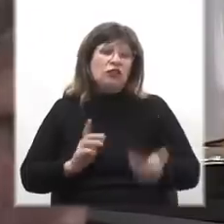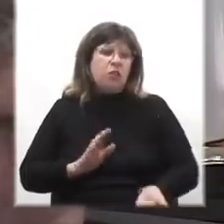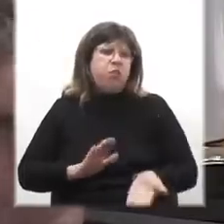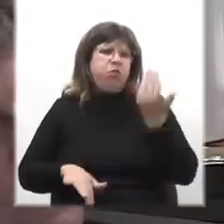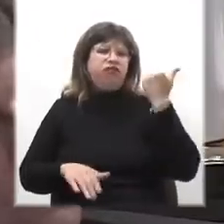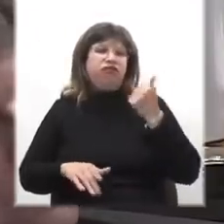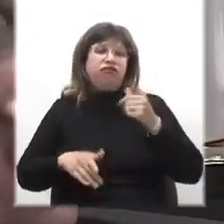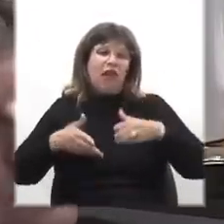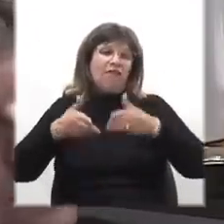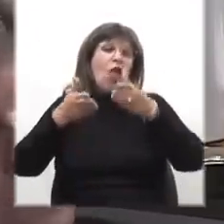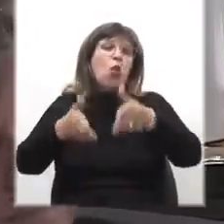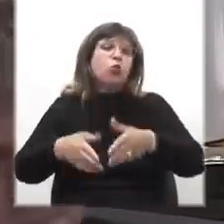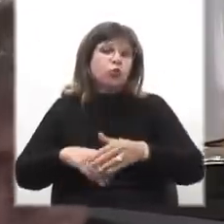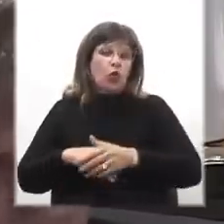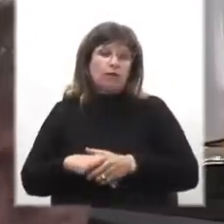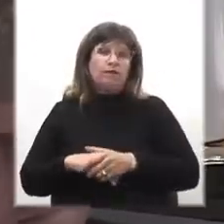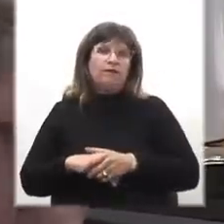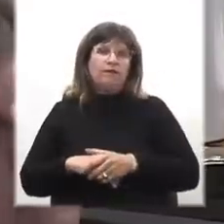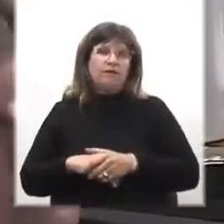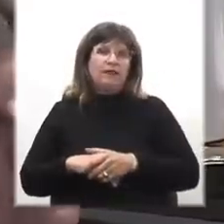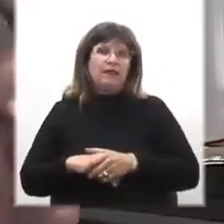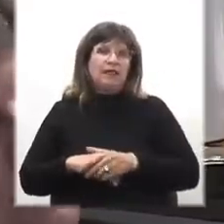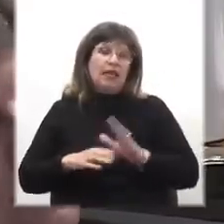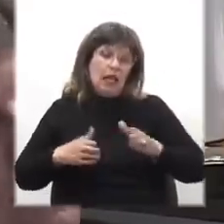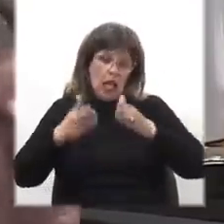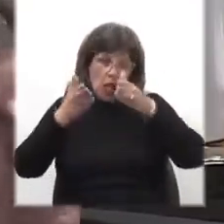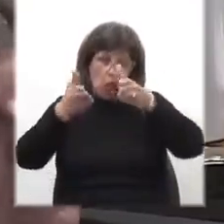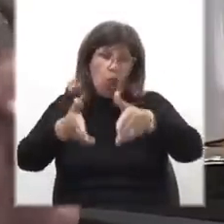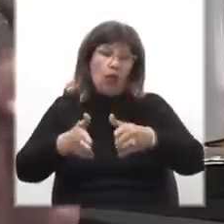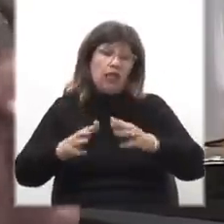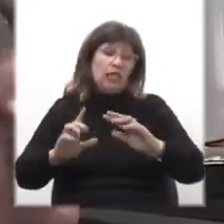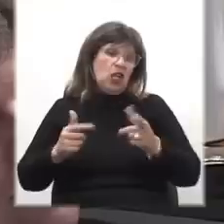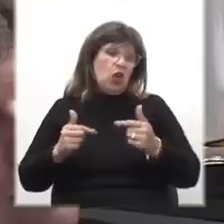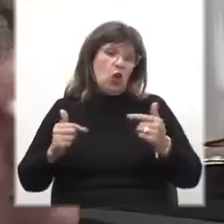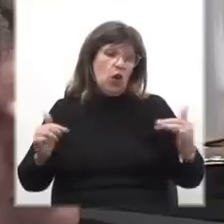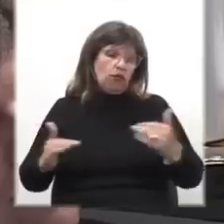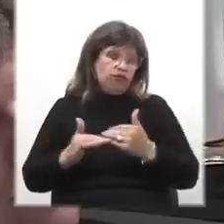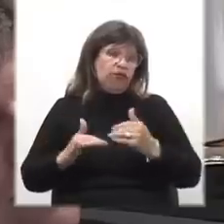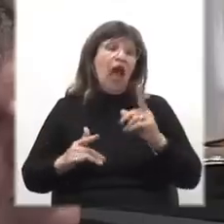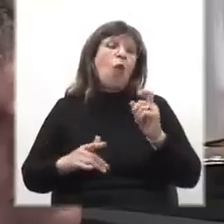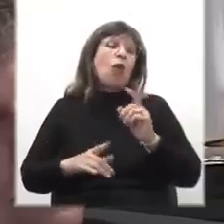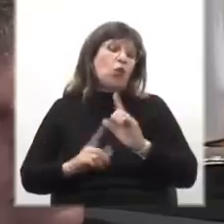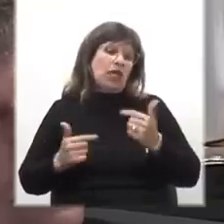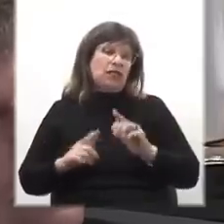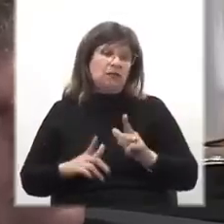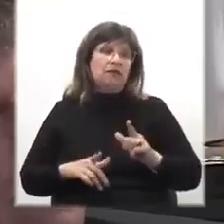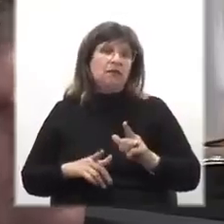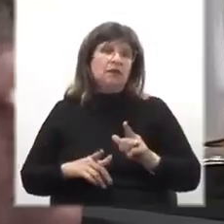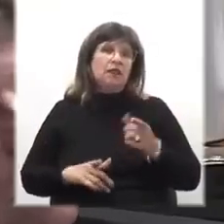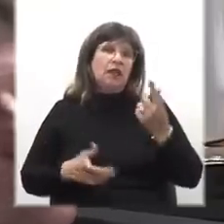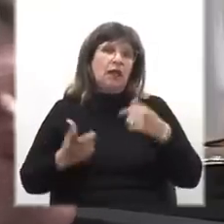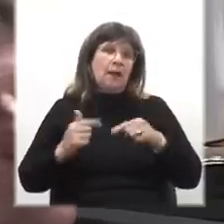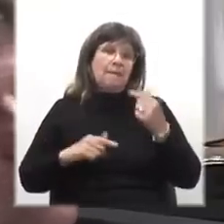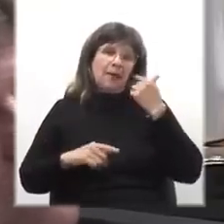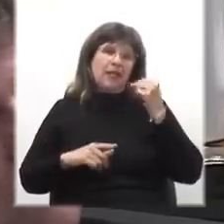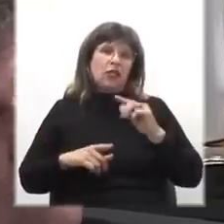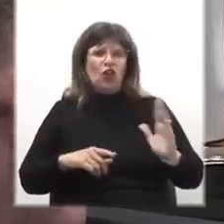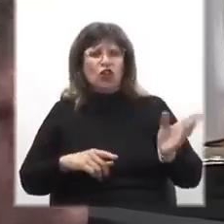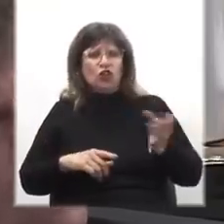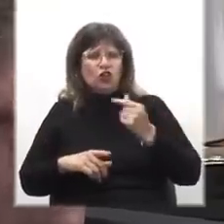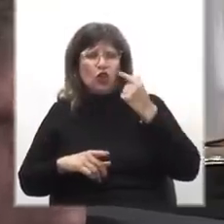viaducto. O sea, el viaducto queda, ¿no? El puente que no tiene agua debajo es un viaducto. Pero